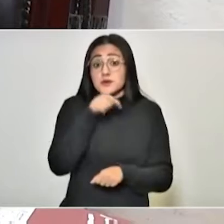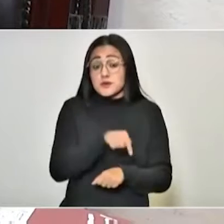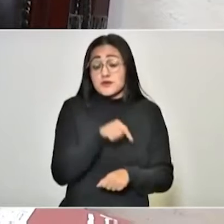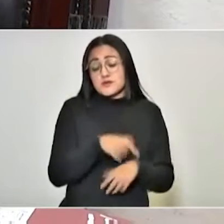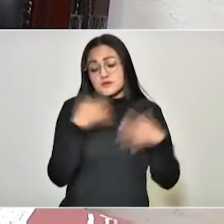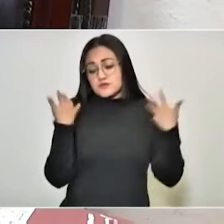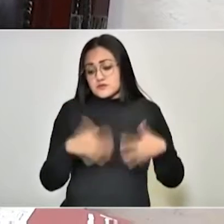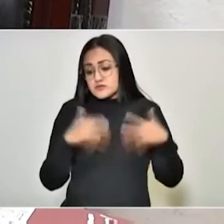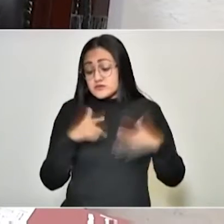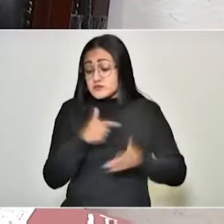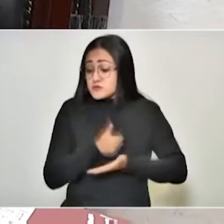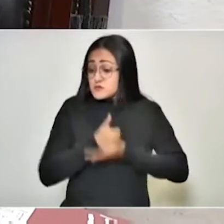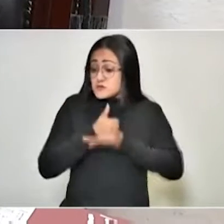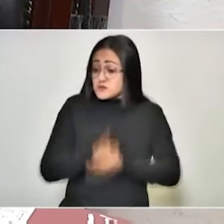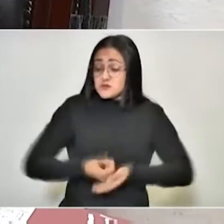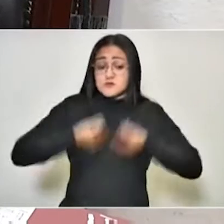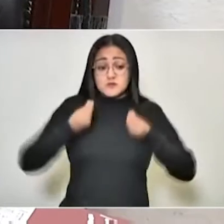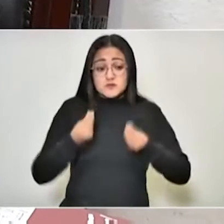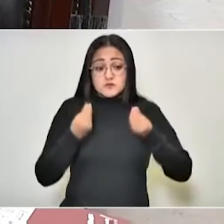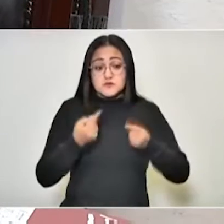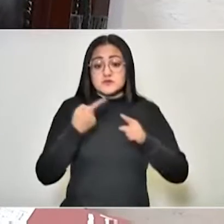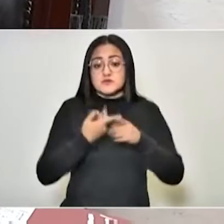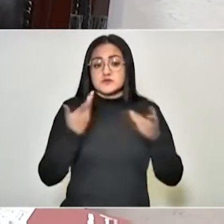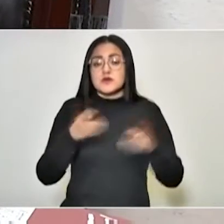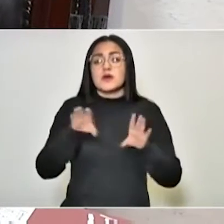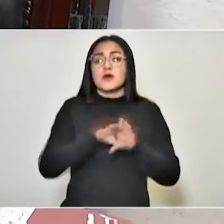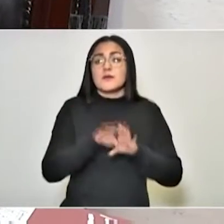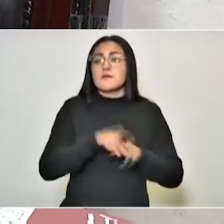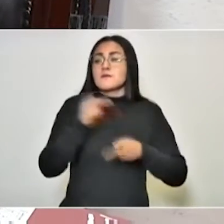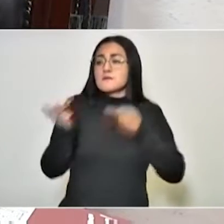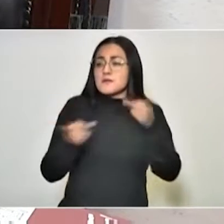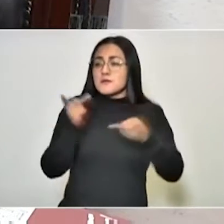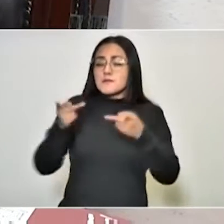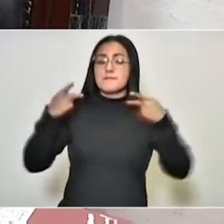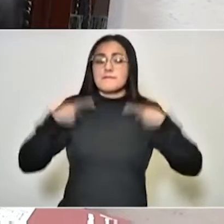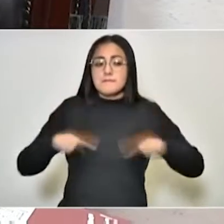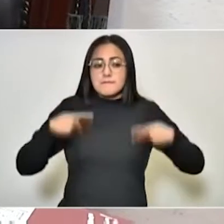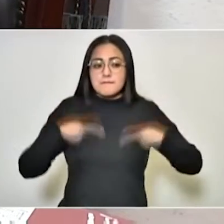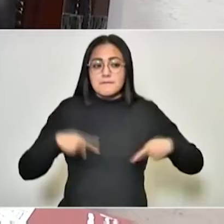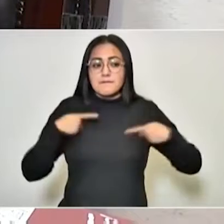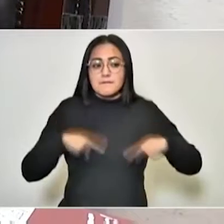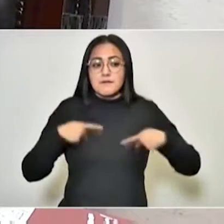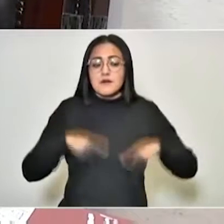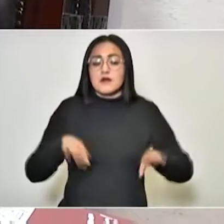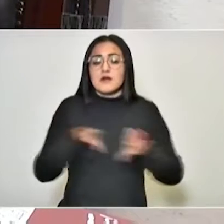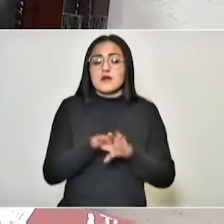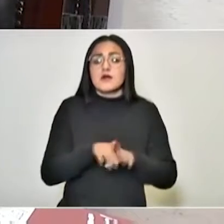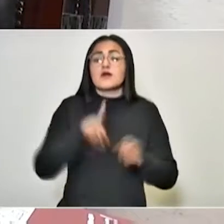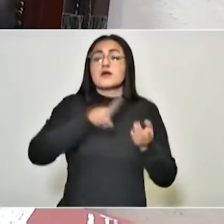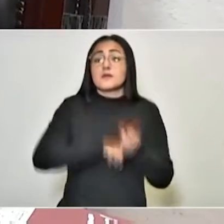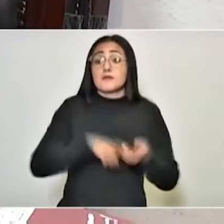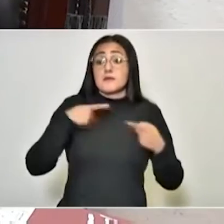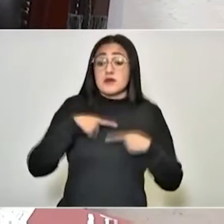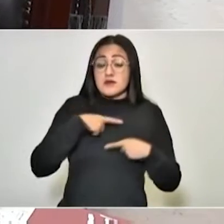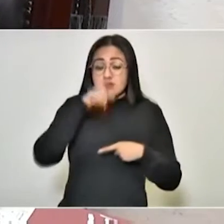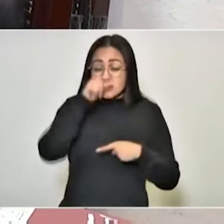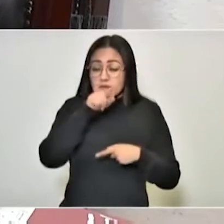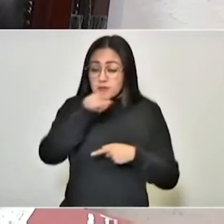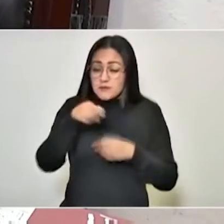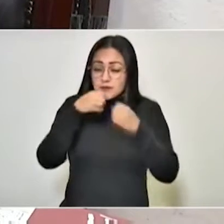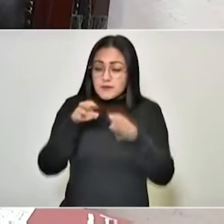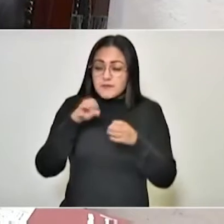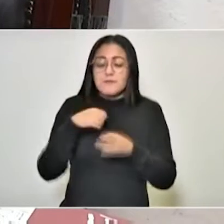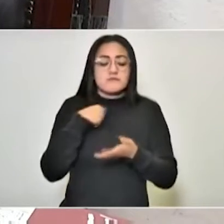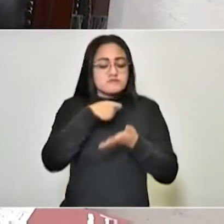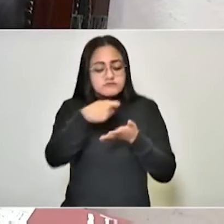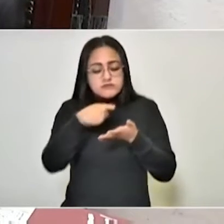que va a regular todo lo que son los censos, va a generar los padrones correspondientes de los afectados y va a tipificar